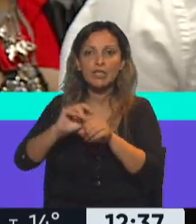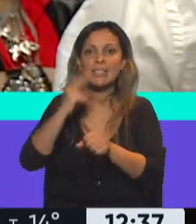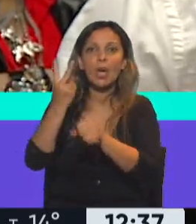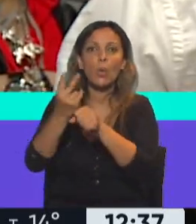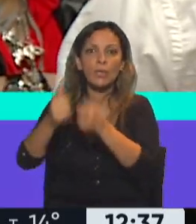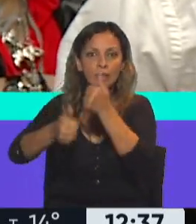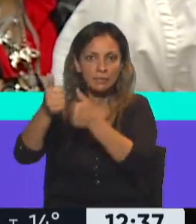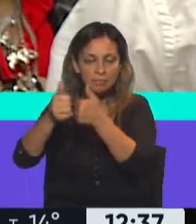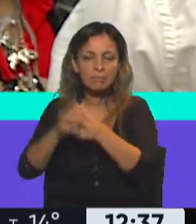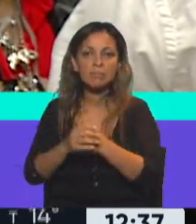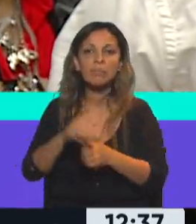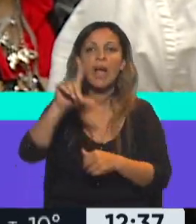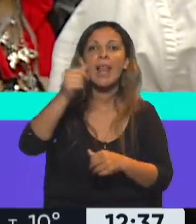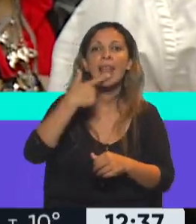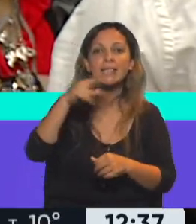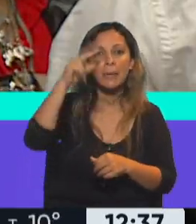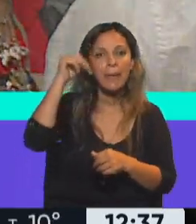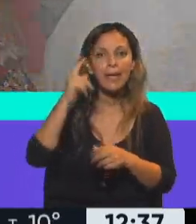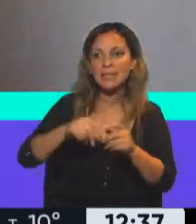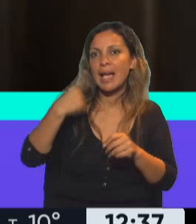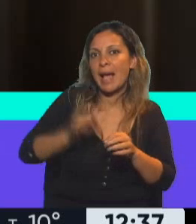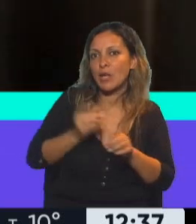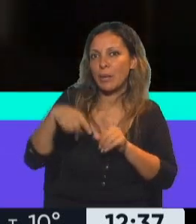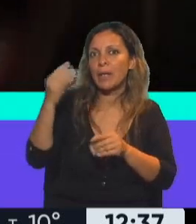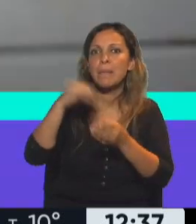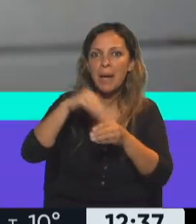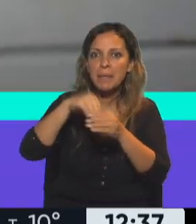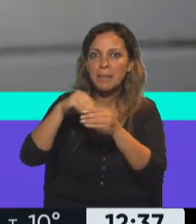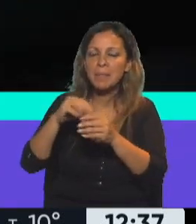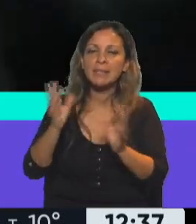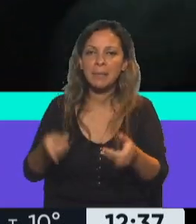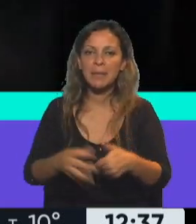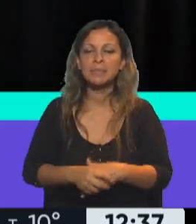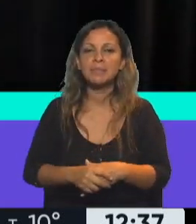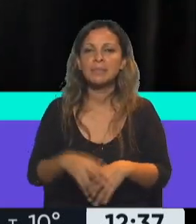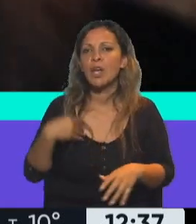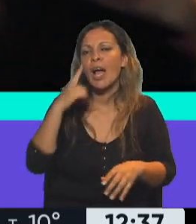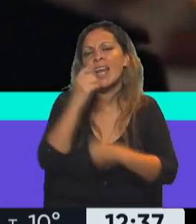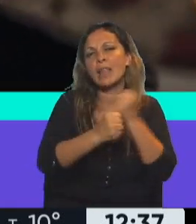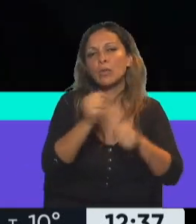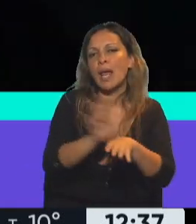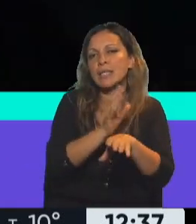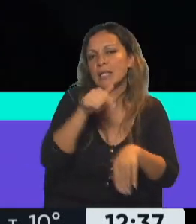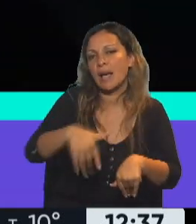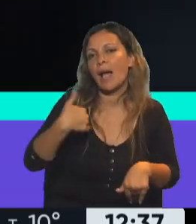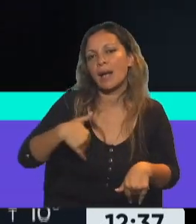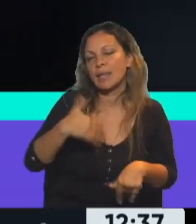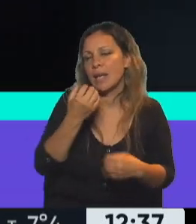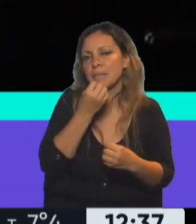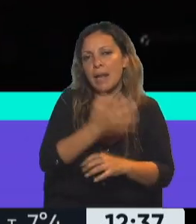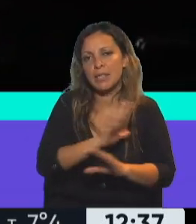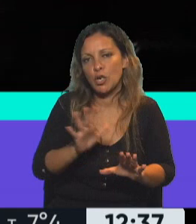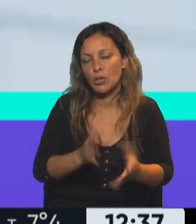instancia, Las Vegas, y el año que viene va para un montón de festivales. Nuestra industria es maravillosa y la verdad que para nosotros también